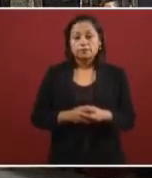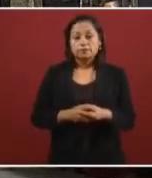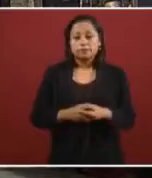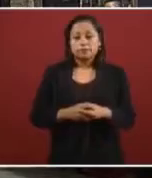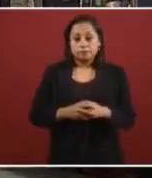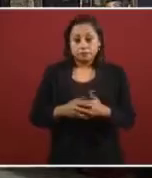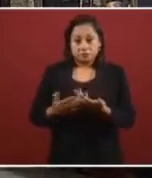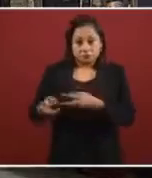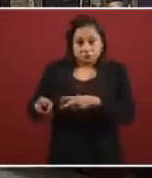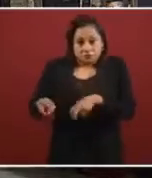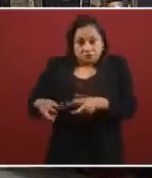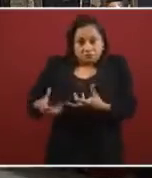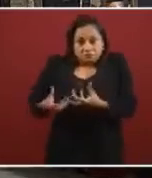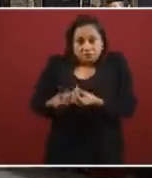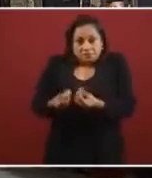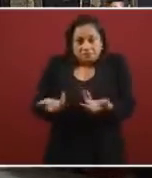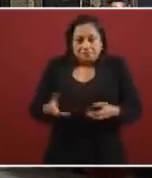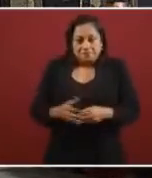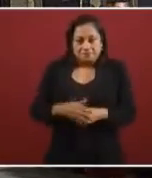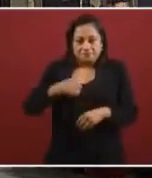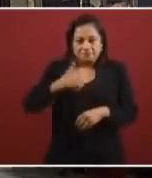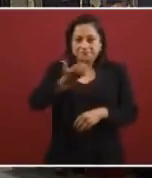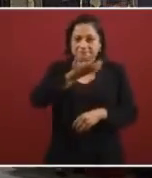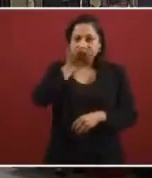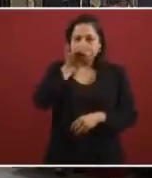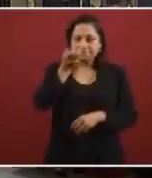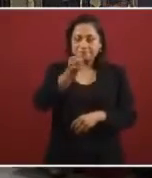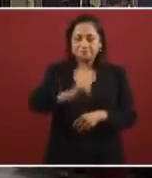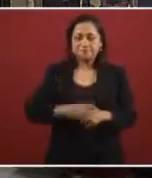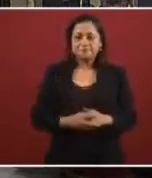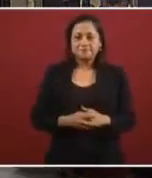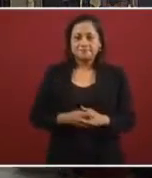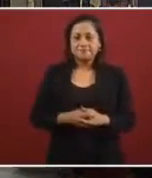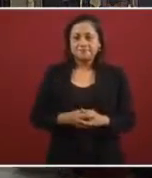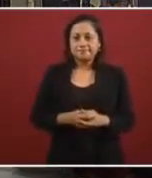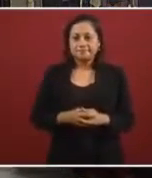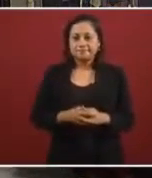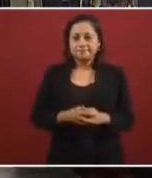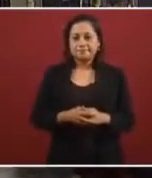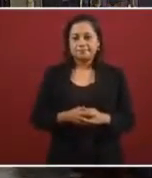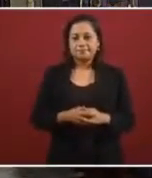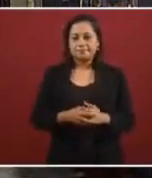Es que yo ya me acostumbré. He says, I'm just accustomed to standing. You go ahead and sit down.